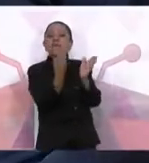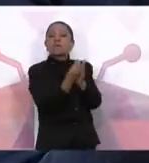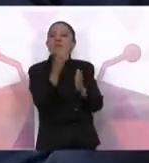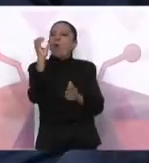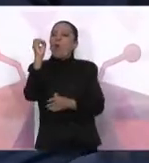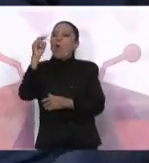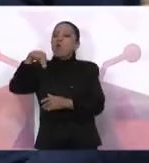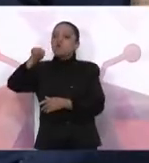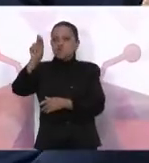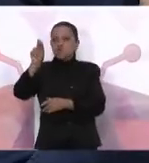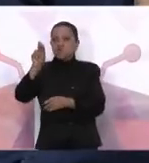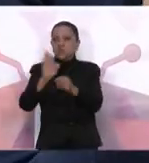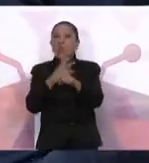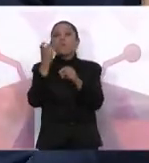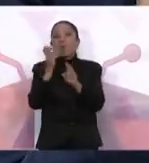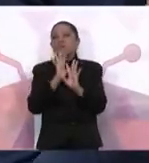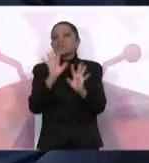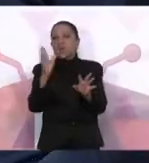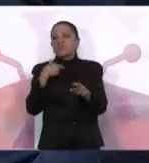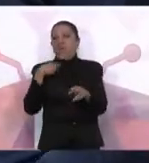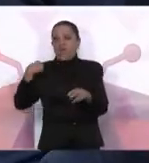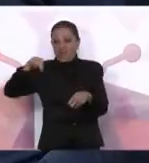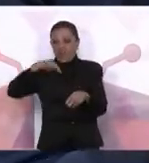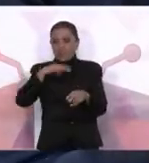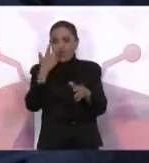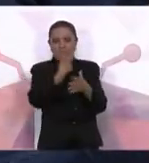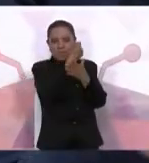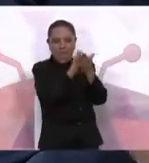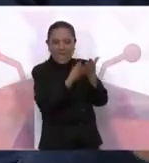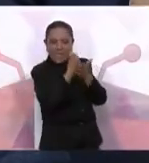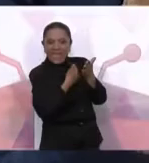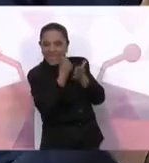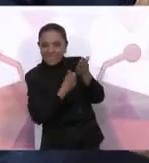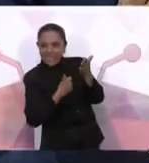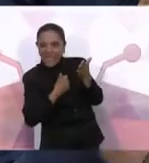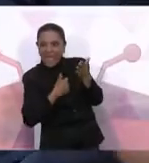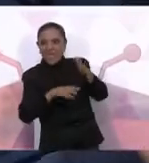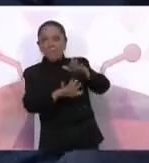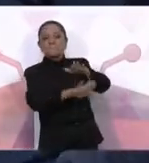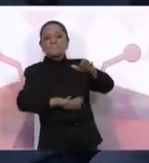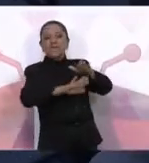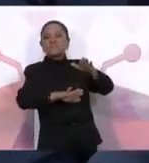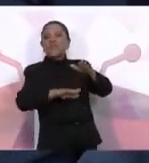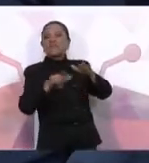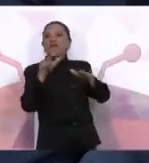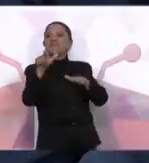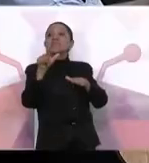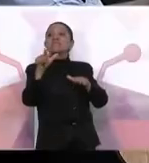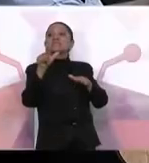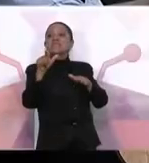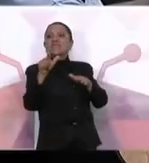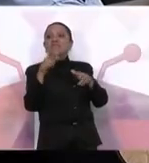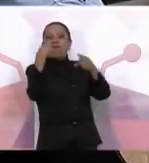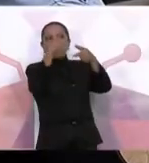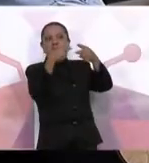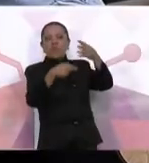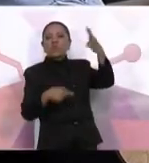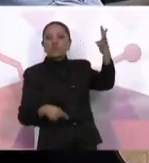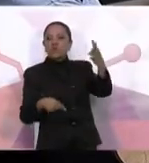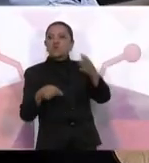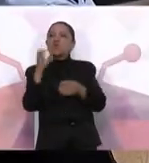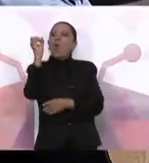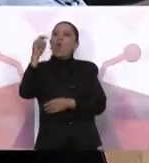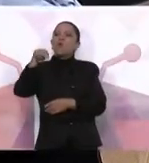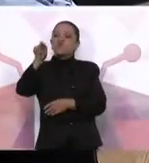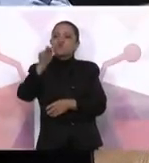agenda basada en los 17 objetivos específicos de la onu para tener una sociedad sustentable gracias candidato rodrigo gayosso